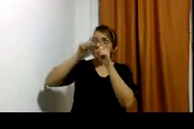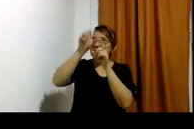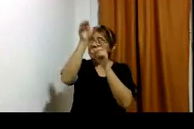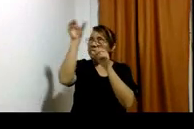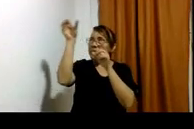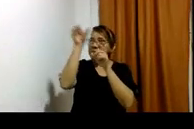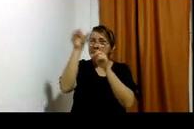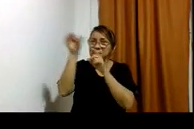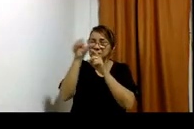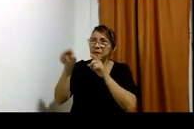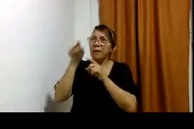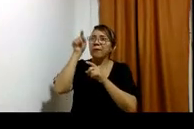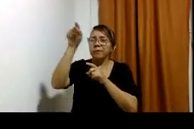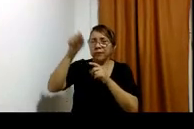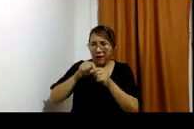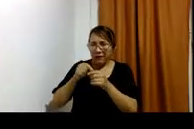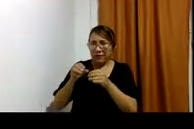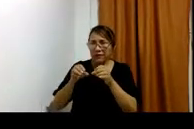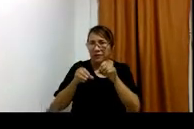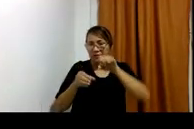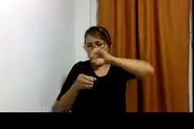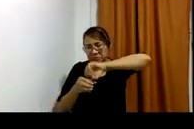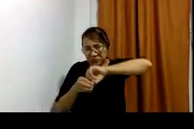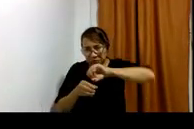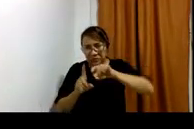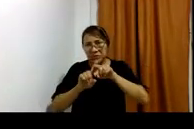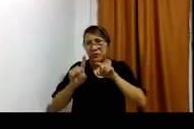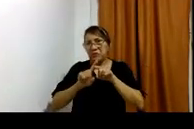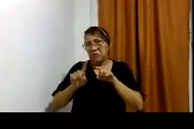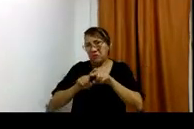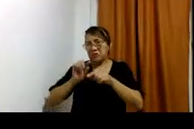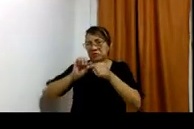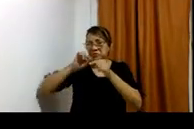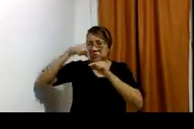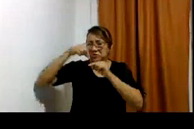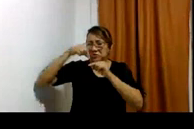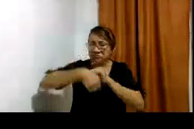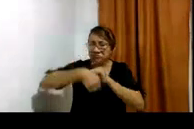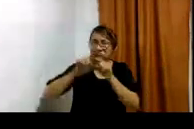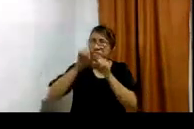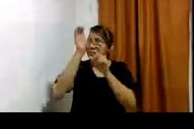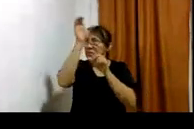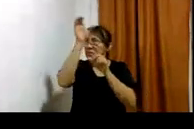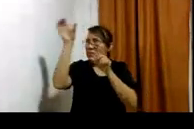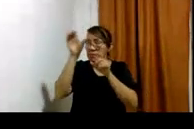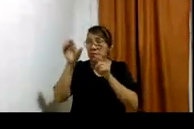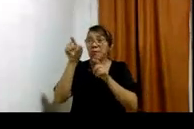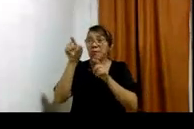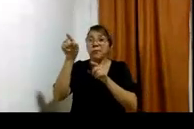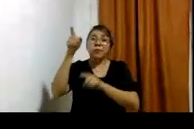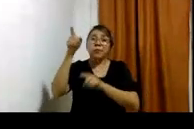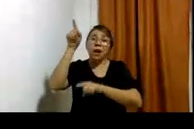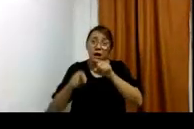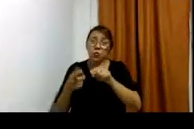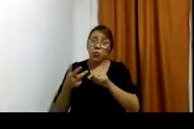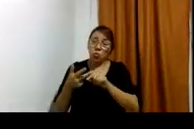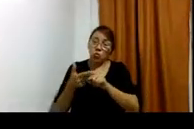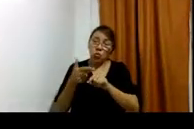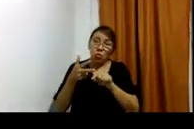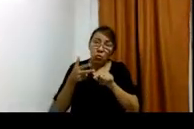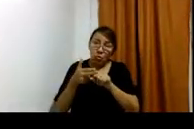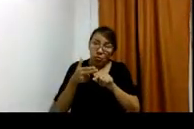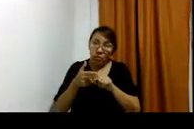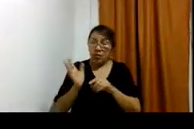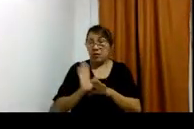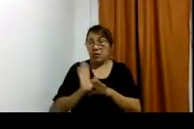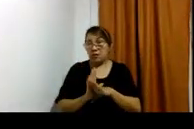antisépticas, material de curación, en algunos casos instrumental. Instrumental hablamos de tijeras, no que tengamos el kit de